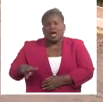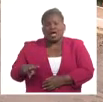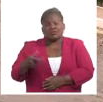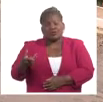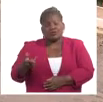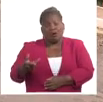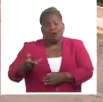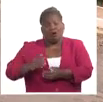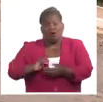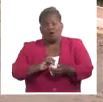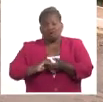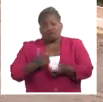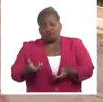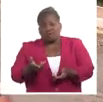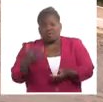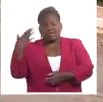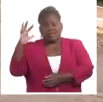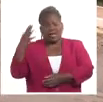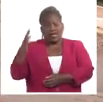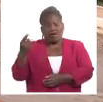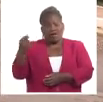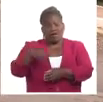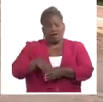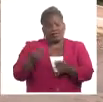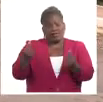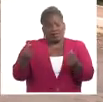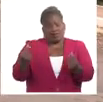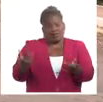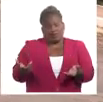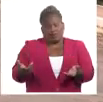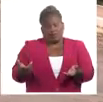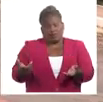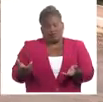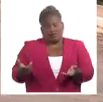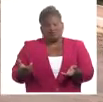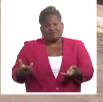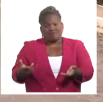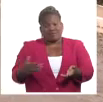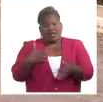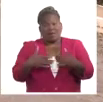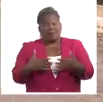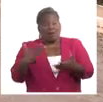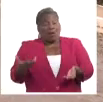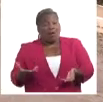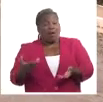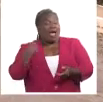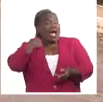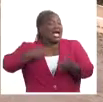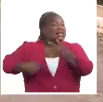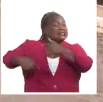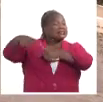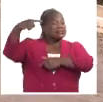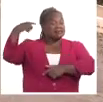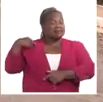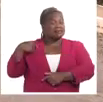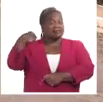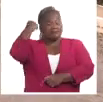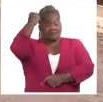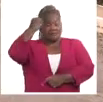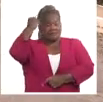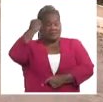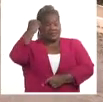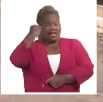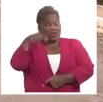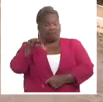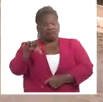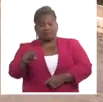extranjero con el financiamiento. ¿Qué sucede? Que hasta el año pasado estábamos pensando, ¿no?, que pareciera un socio